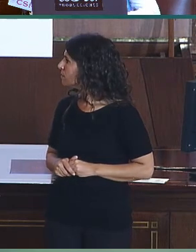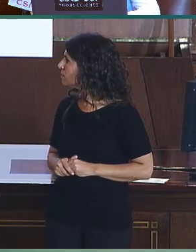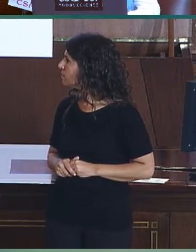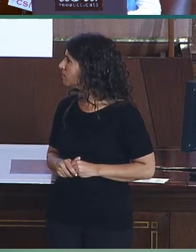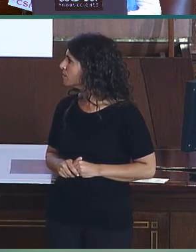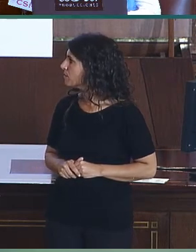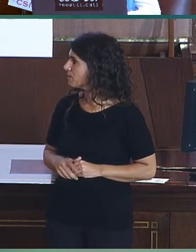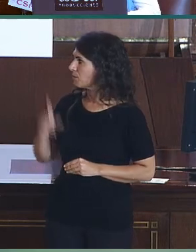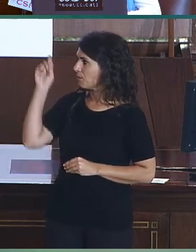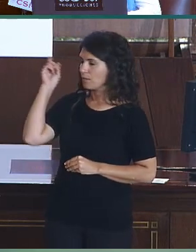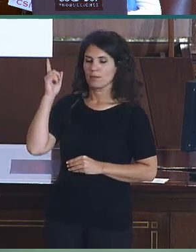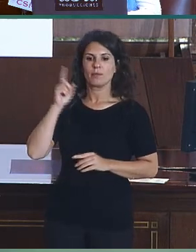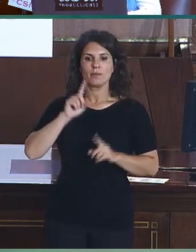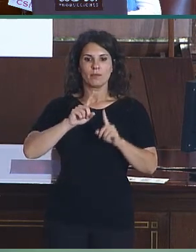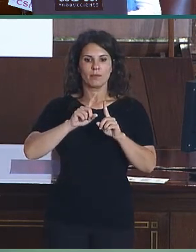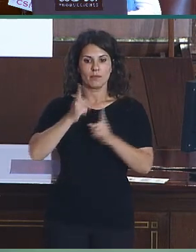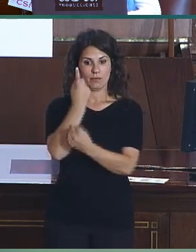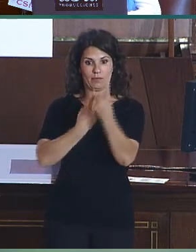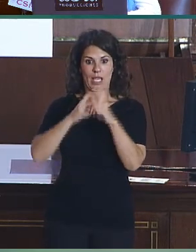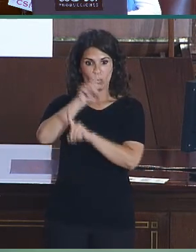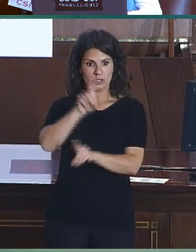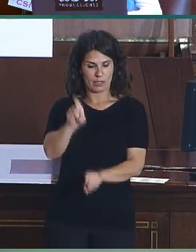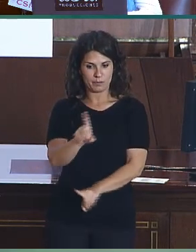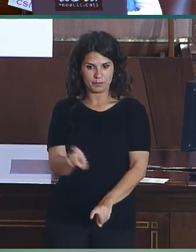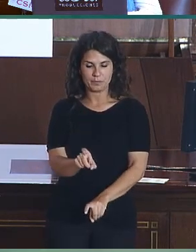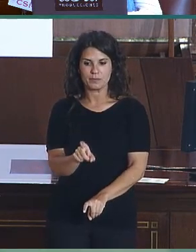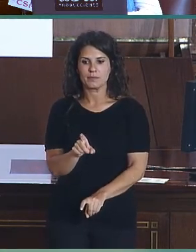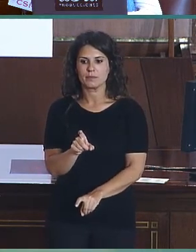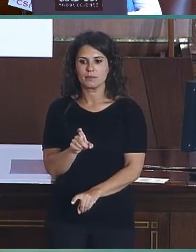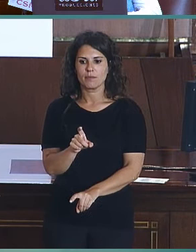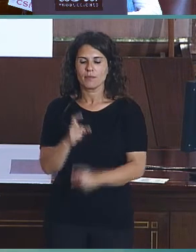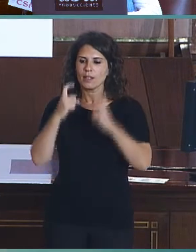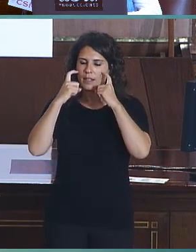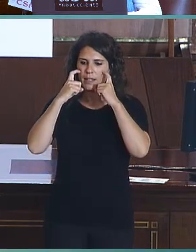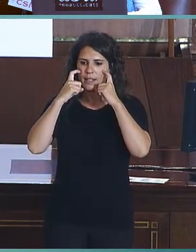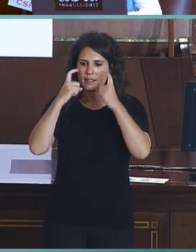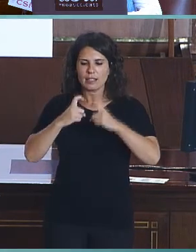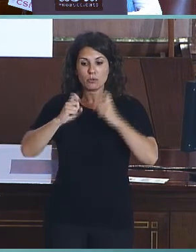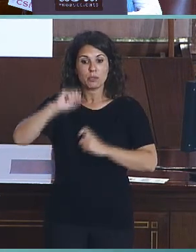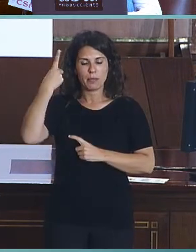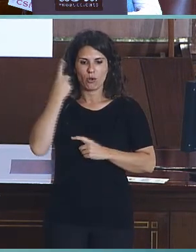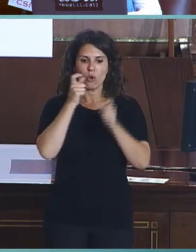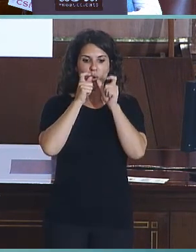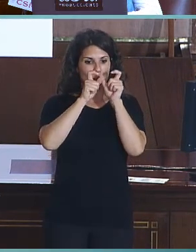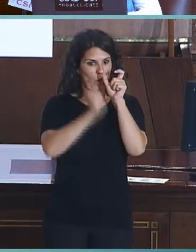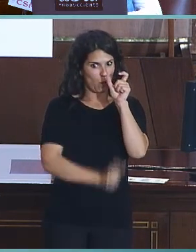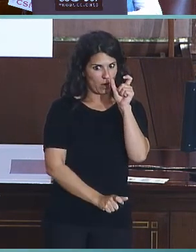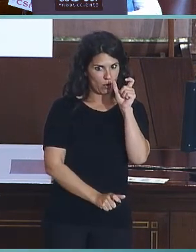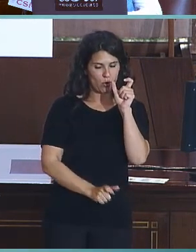Para elaborar la encuesta tratamos de adecuar el vocabulario y la sintaxis